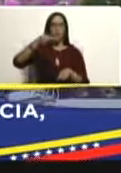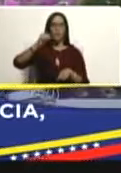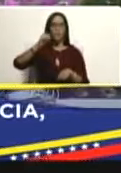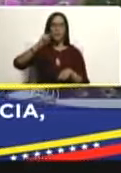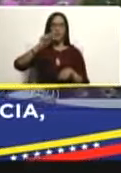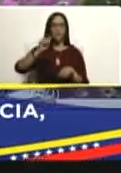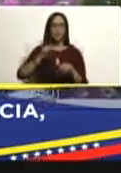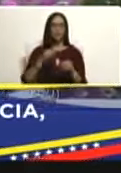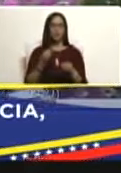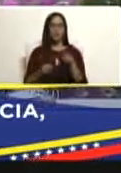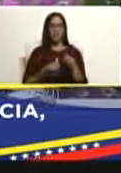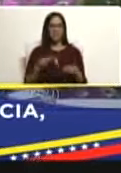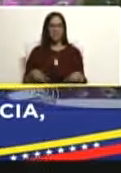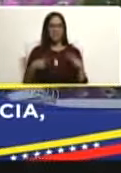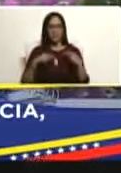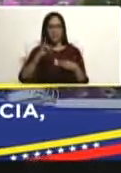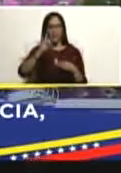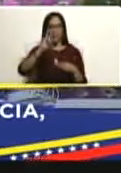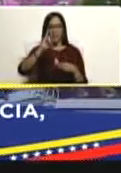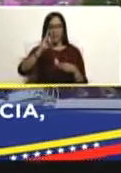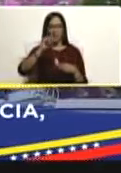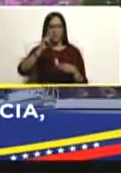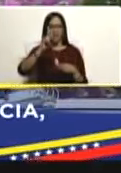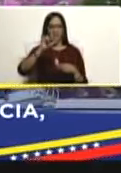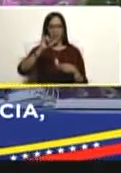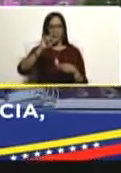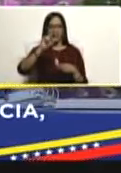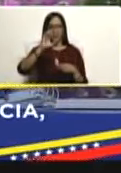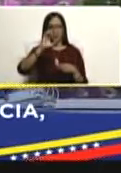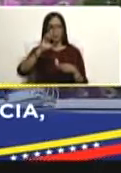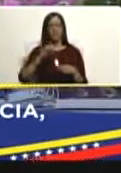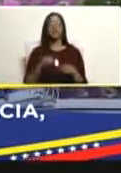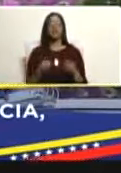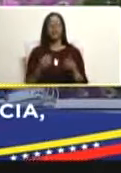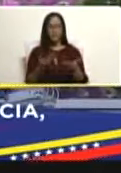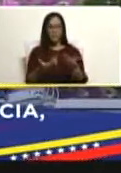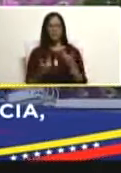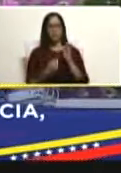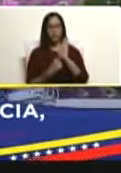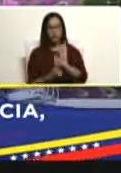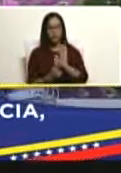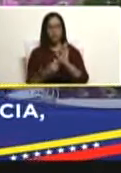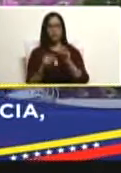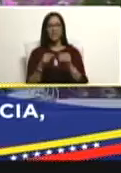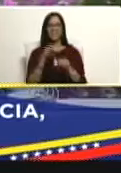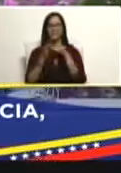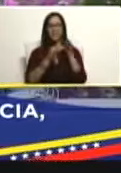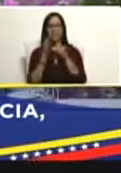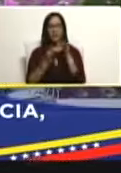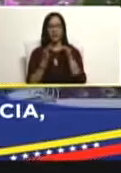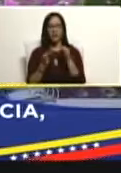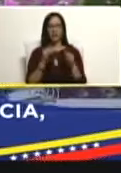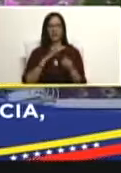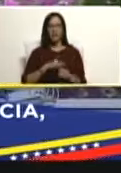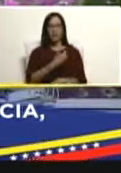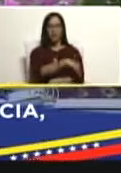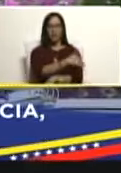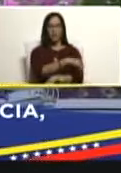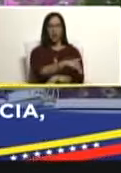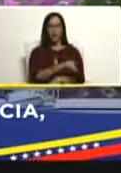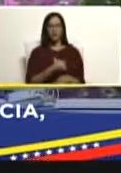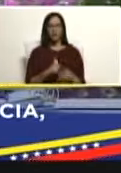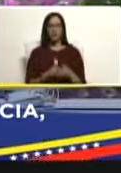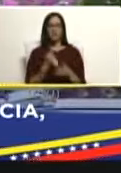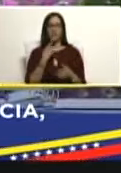en el IBIC, nos presentó un documento en donde el doctor Humberto Fernández Morán narraba lo que era estar en el exilio.